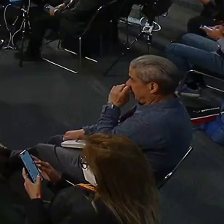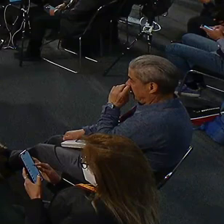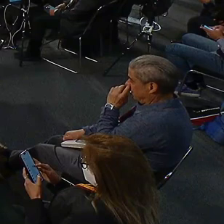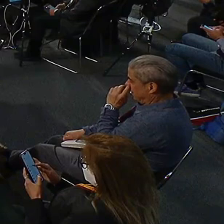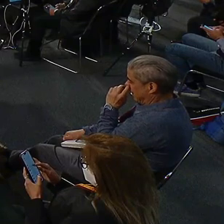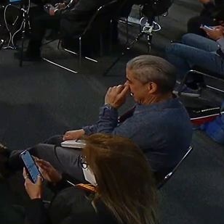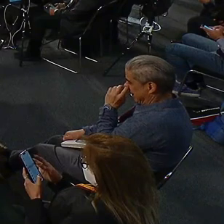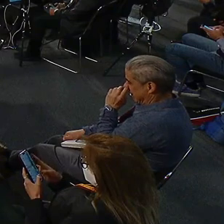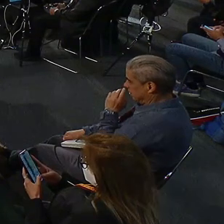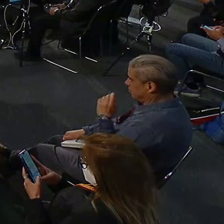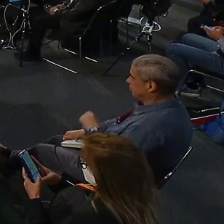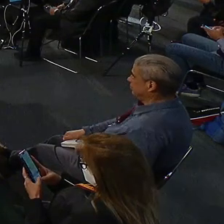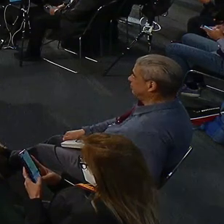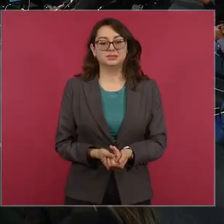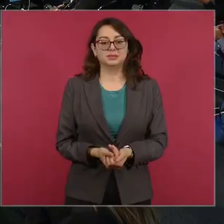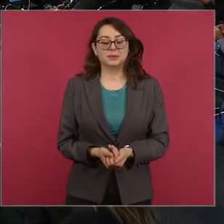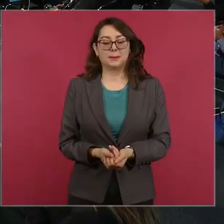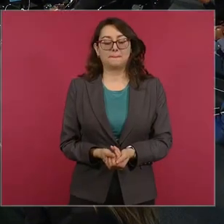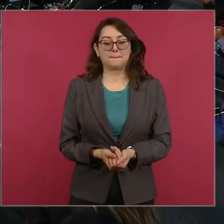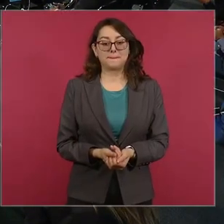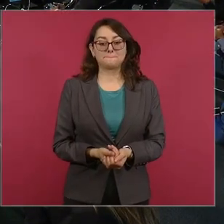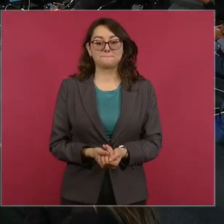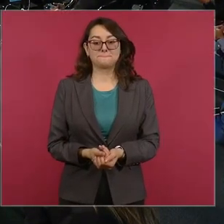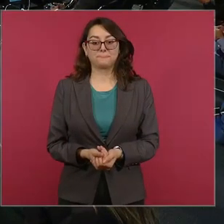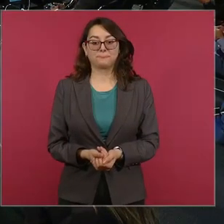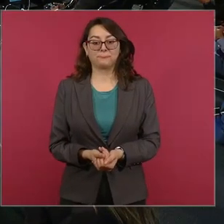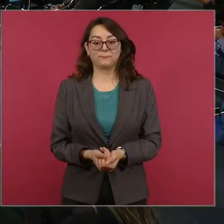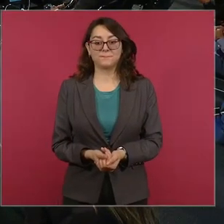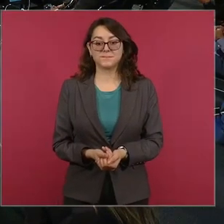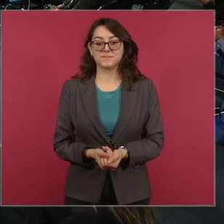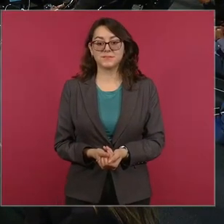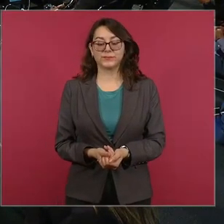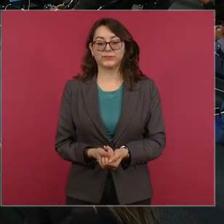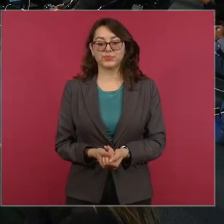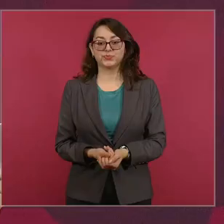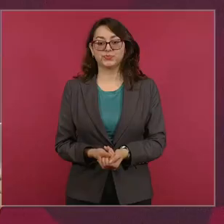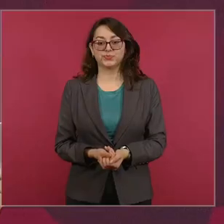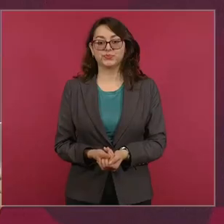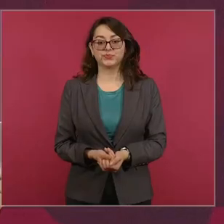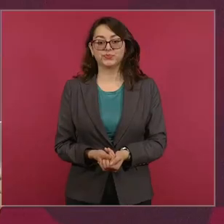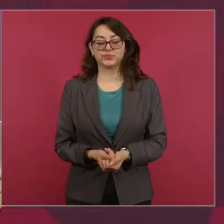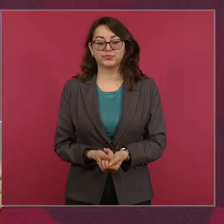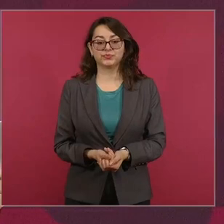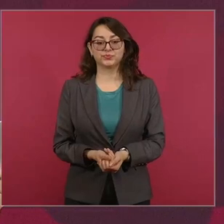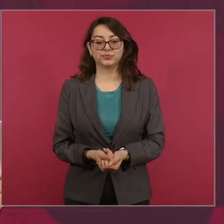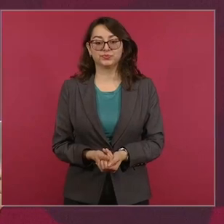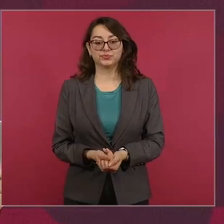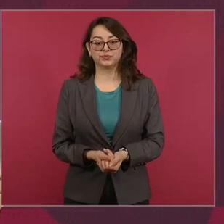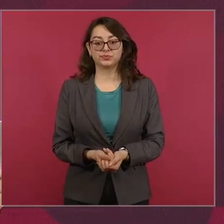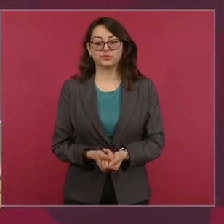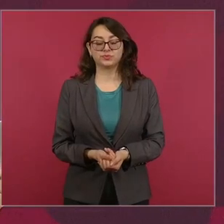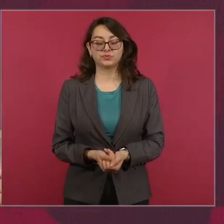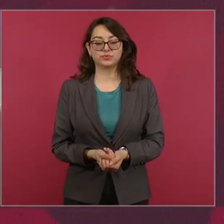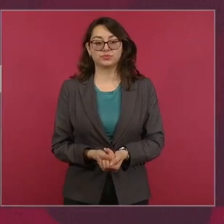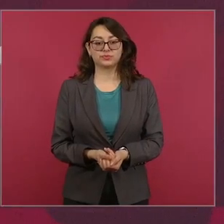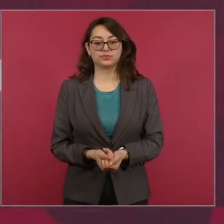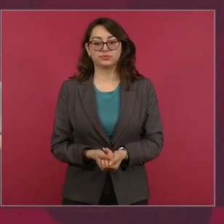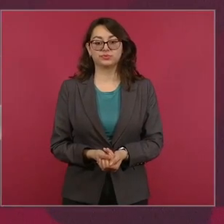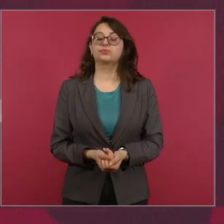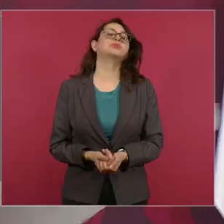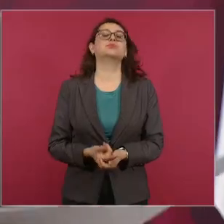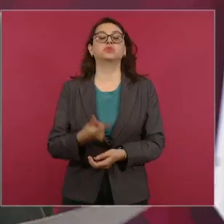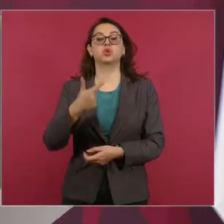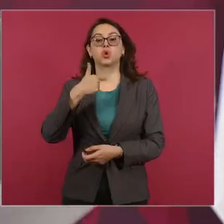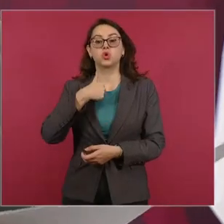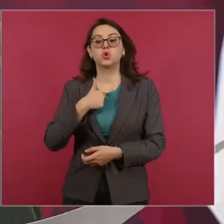pero ¿qué estaban haciendo mis adversarios? frotándose